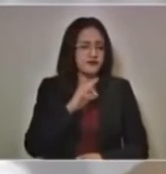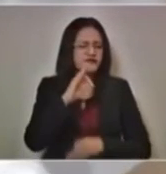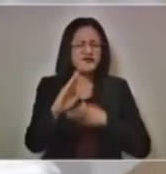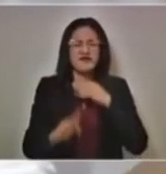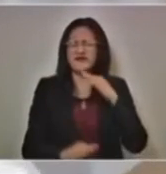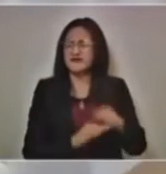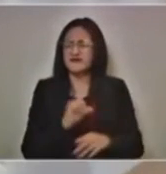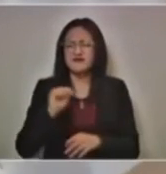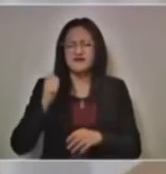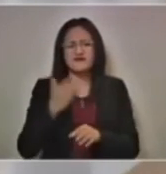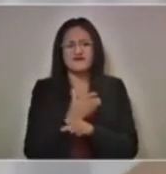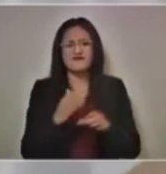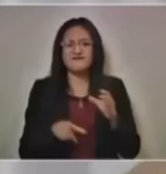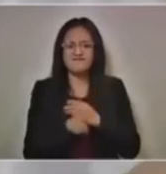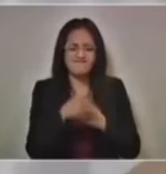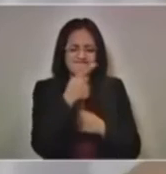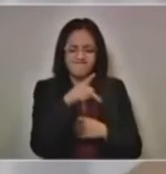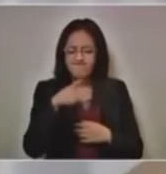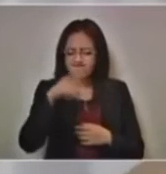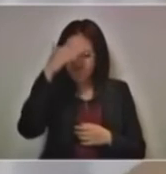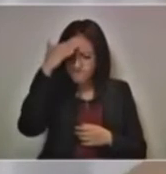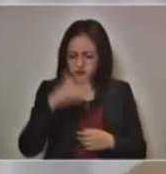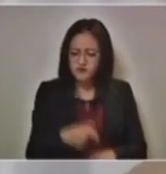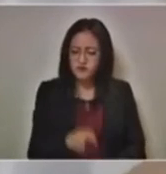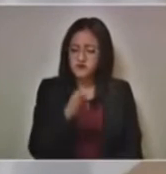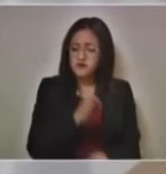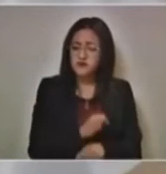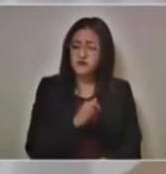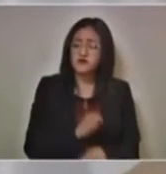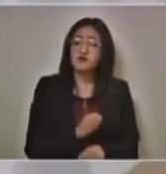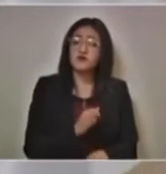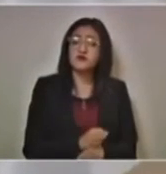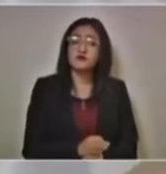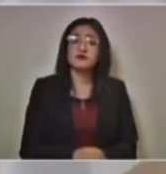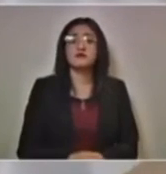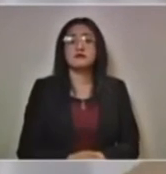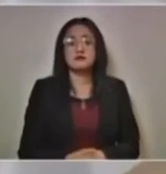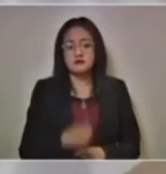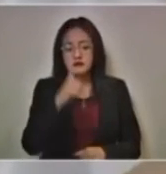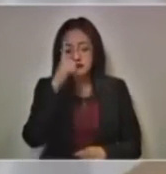medidas que hemos determinado para